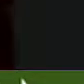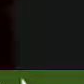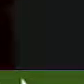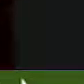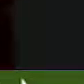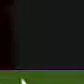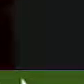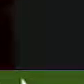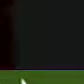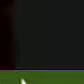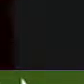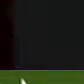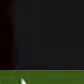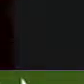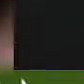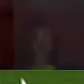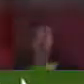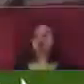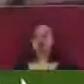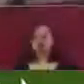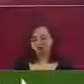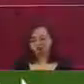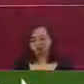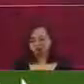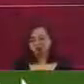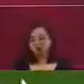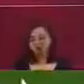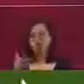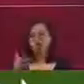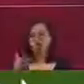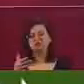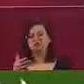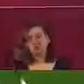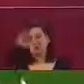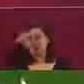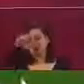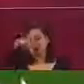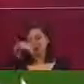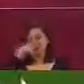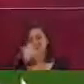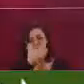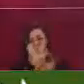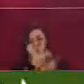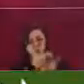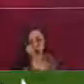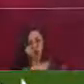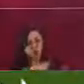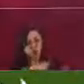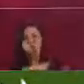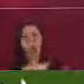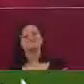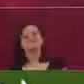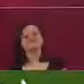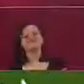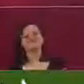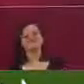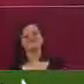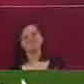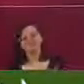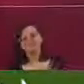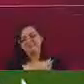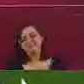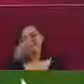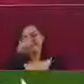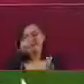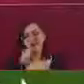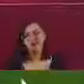Claudia Sheinbaum, etcétera. Bueno, el gobernador de Quintana Roo dijo que les urge el retorno gradual y ordenado. Se han